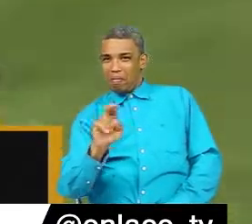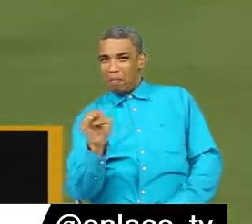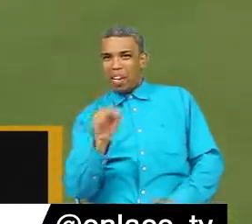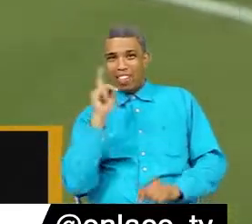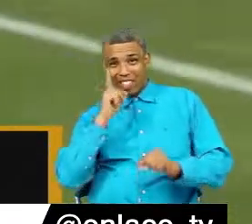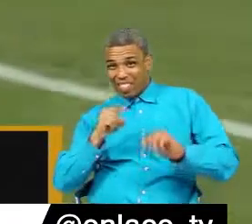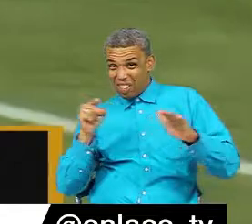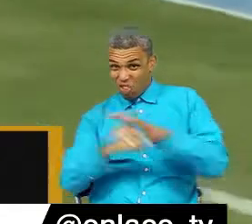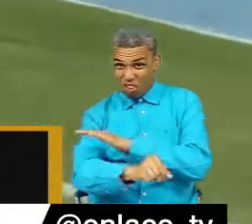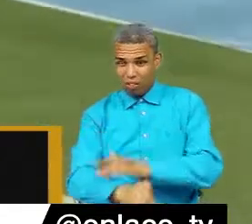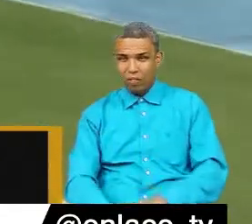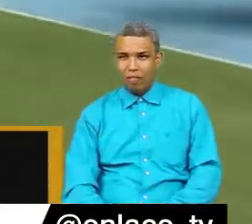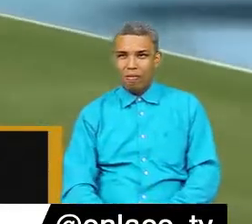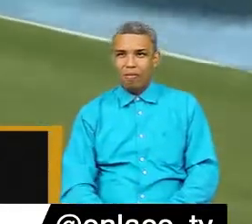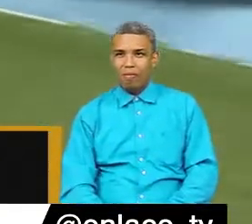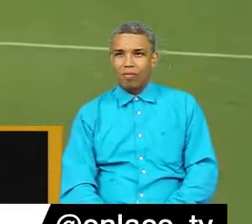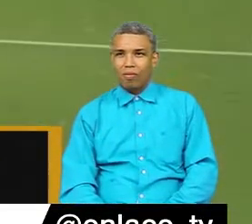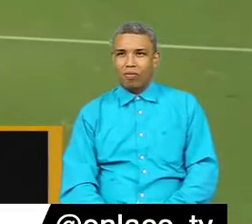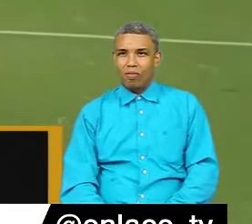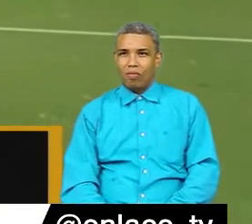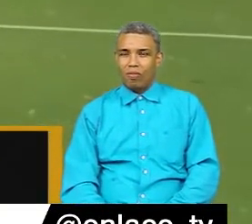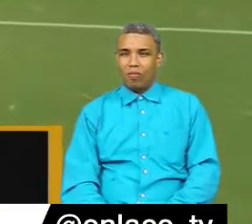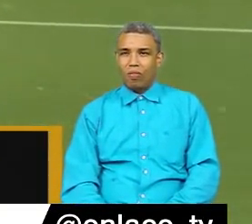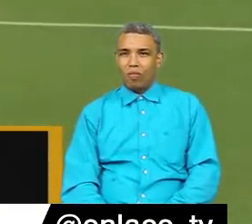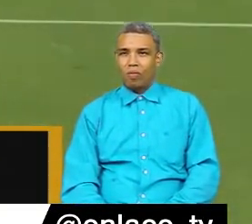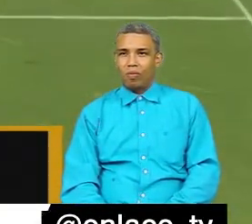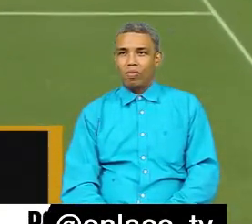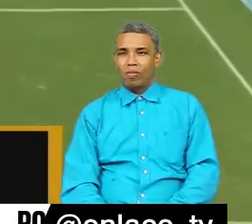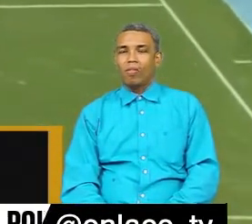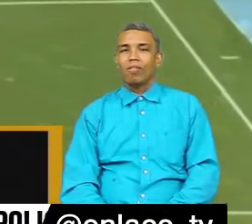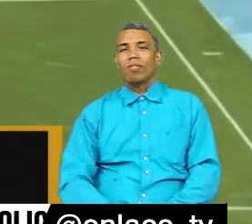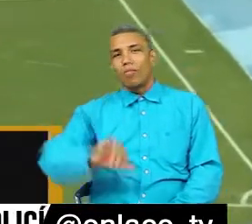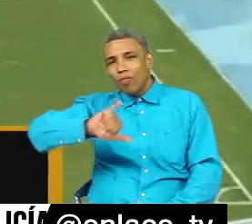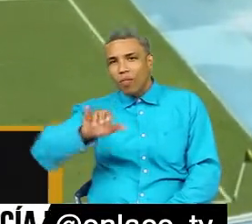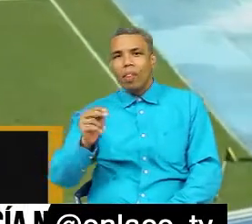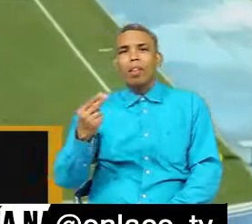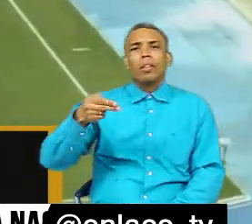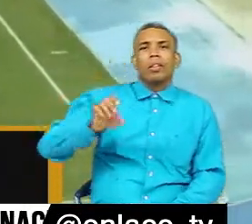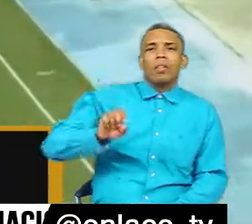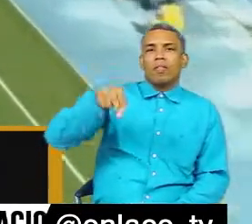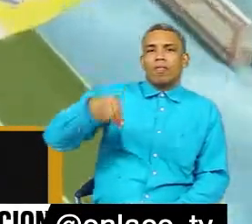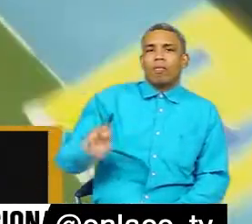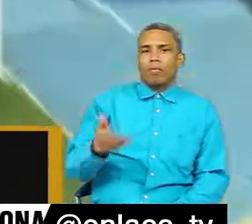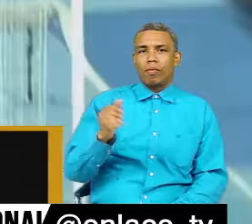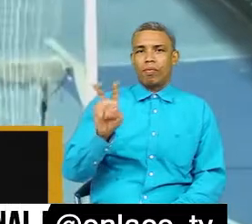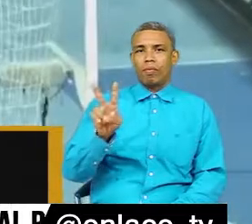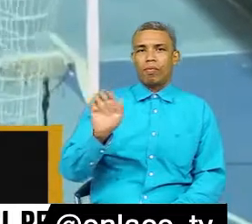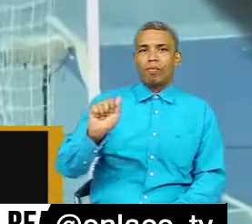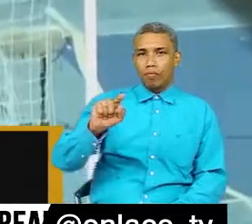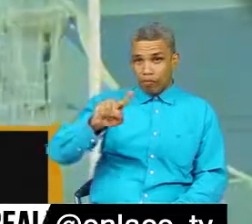¡Golazo! ¡Golazo! ¡Golazo de John Vázquez! ¡Golazo! ¡Gol